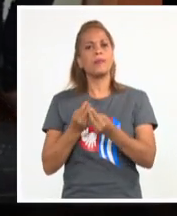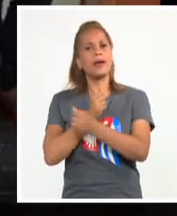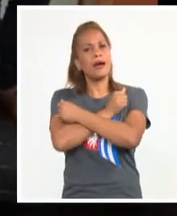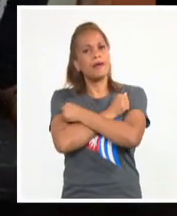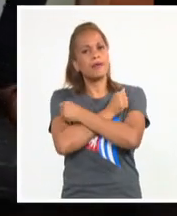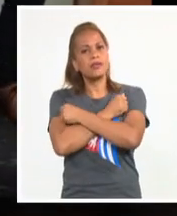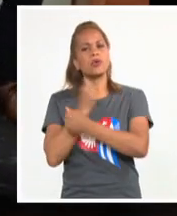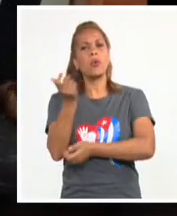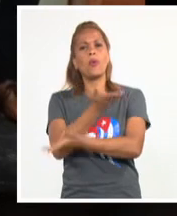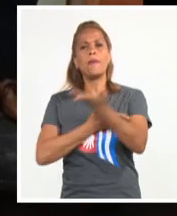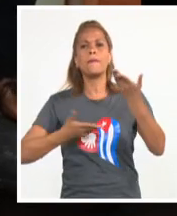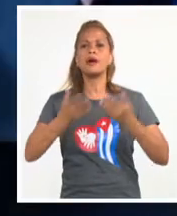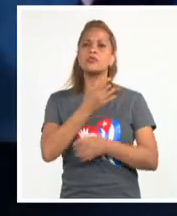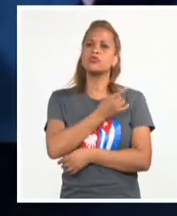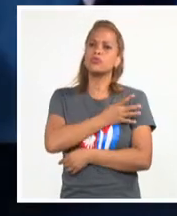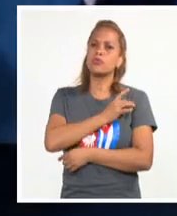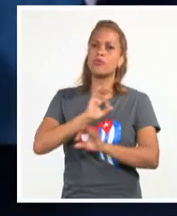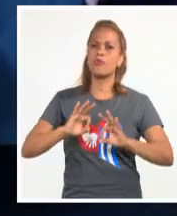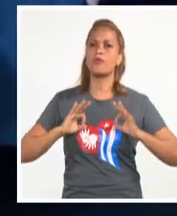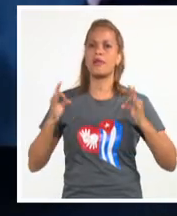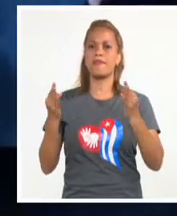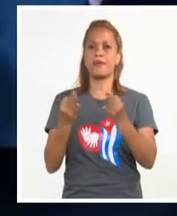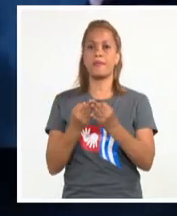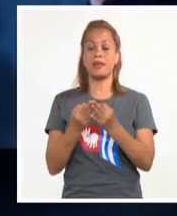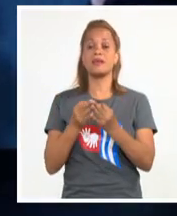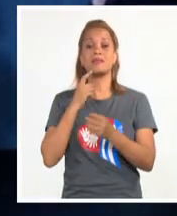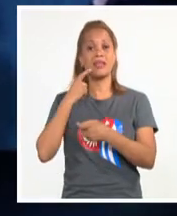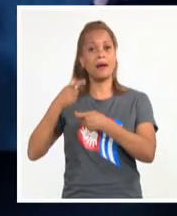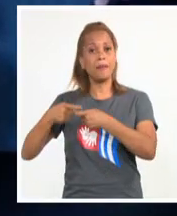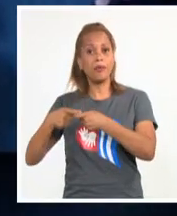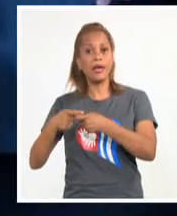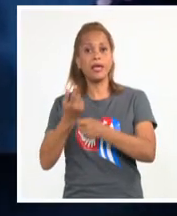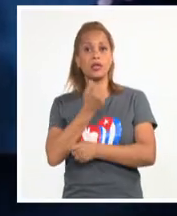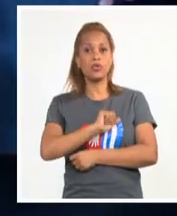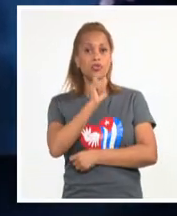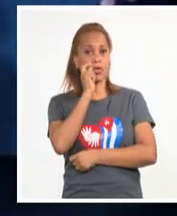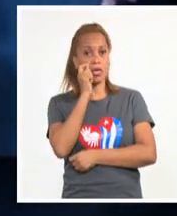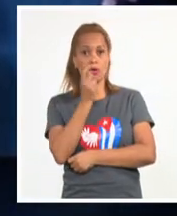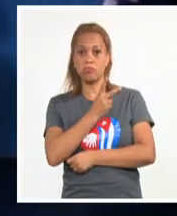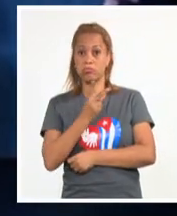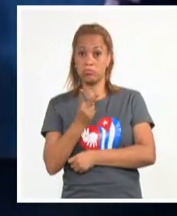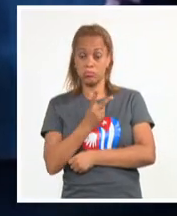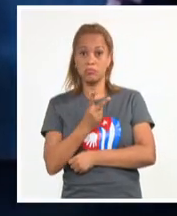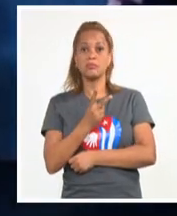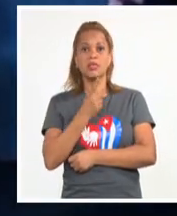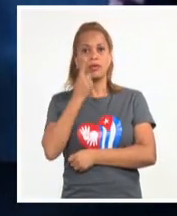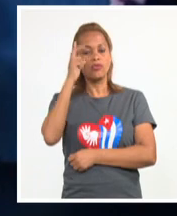comparto el dolor con la familia García Rivera, su viuda Arelis, sus hijos Dagmar y Daniel García,